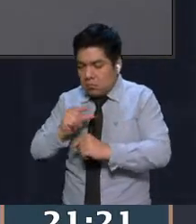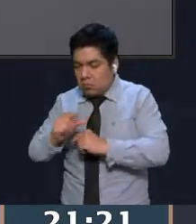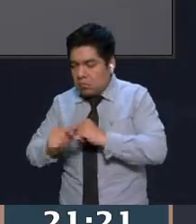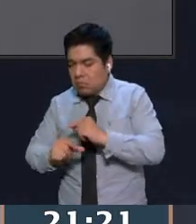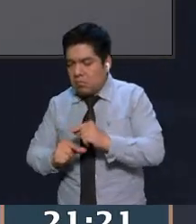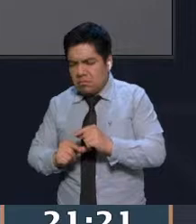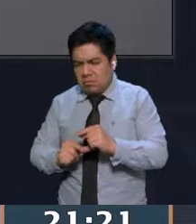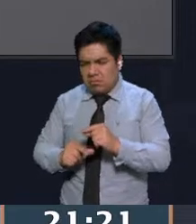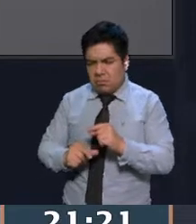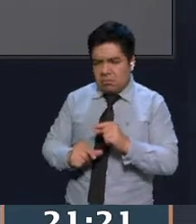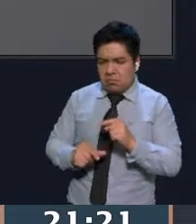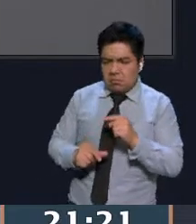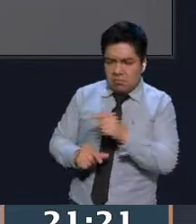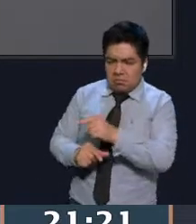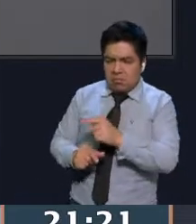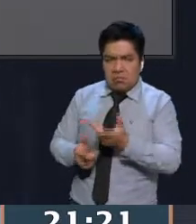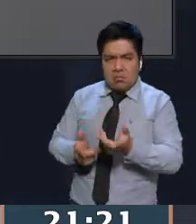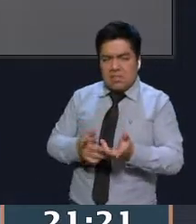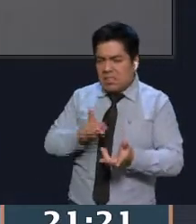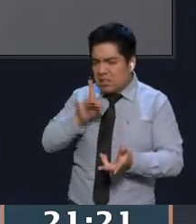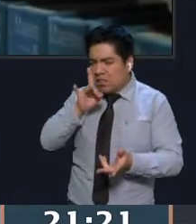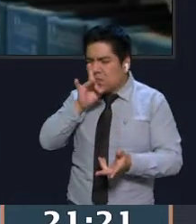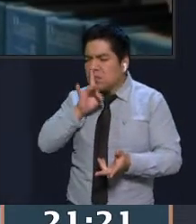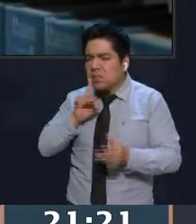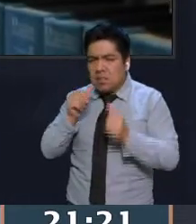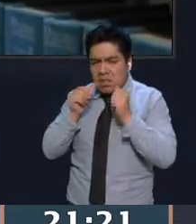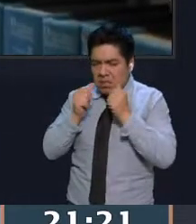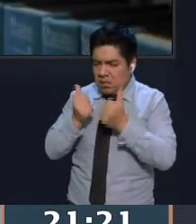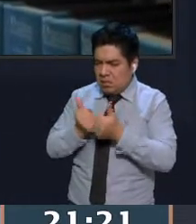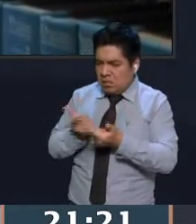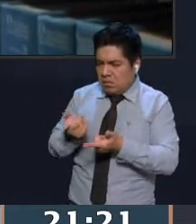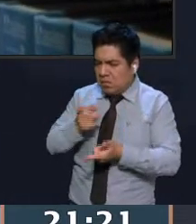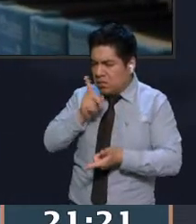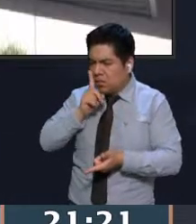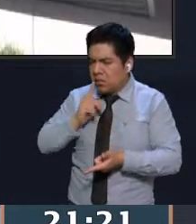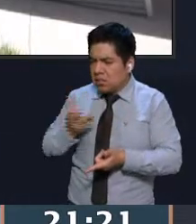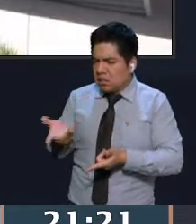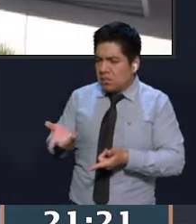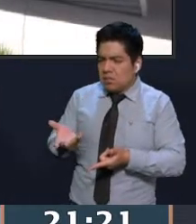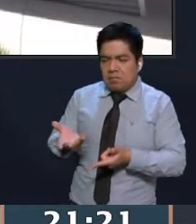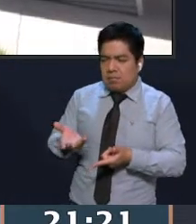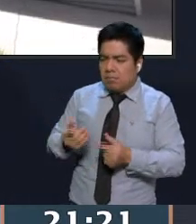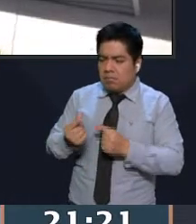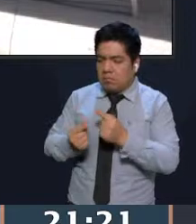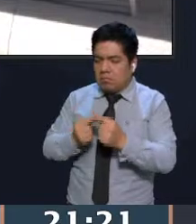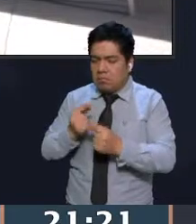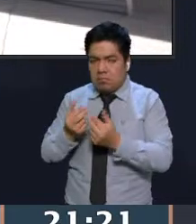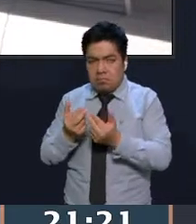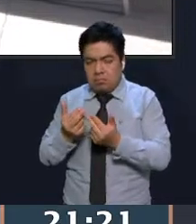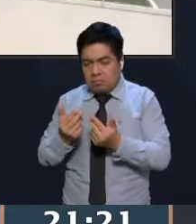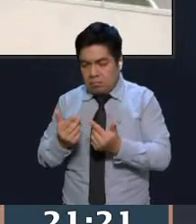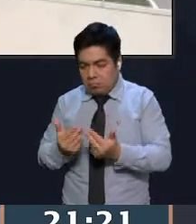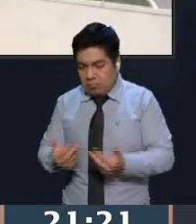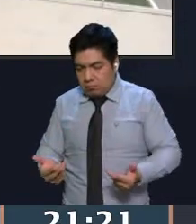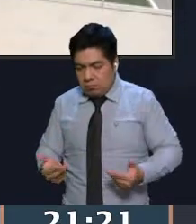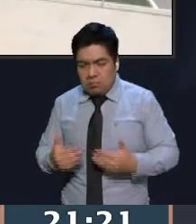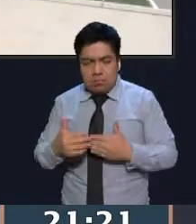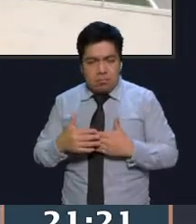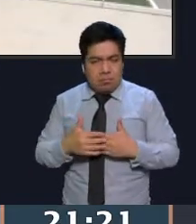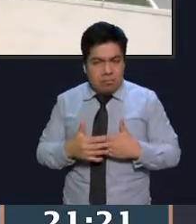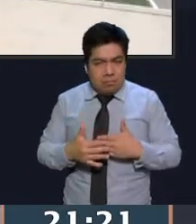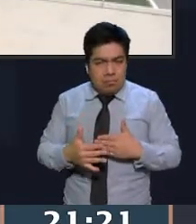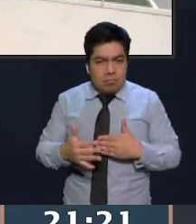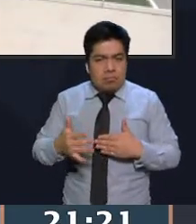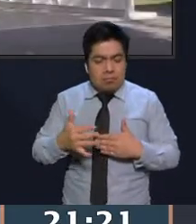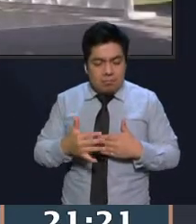las mentiras de esta asociación civil que pues a lo largo de todo este tiempo había